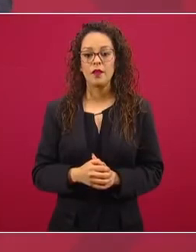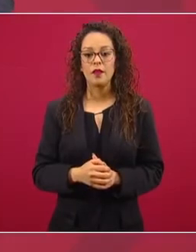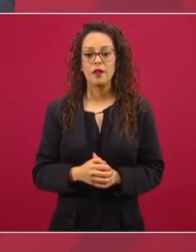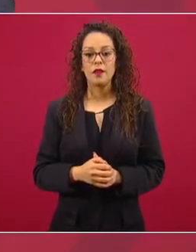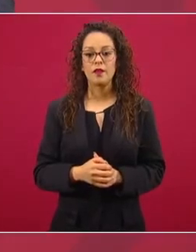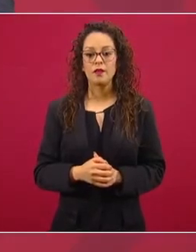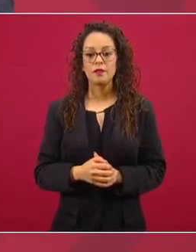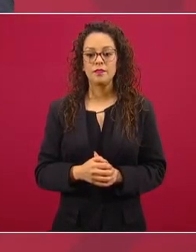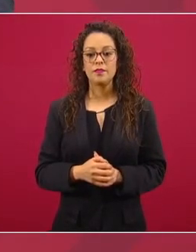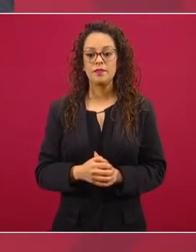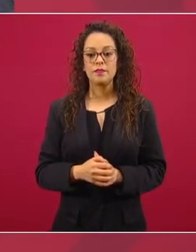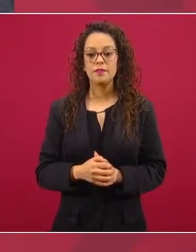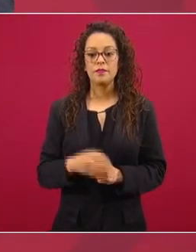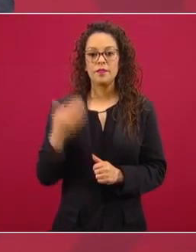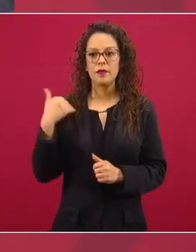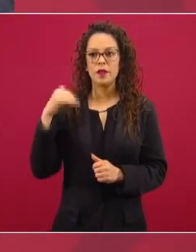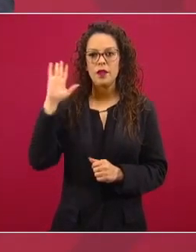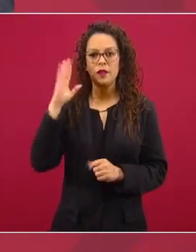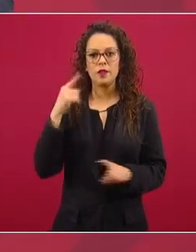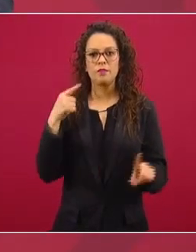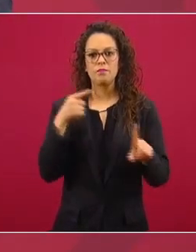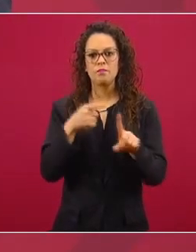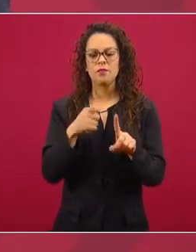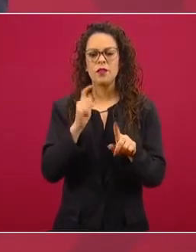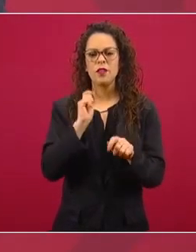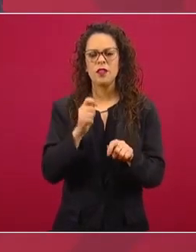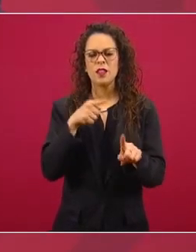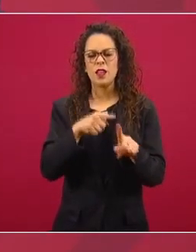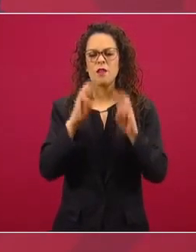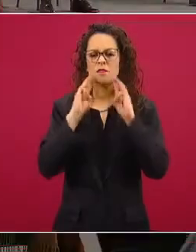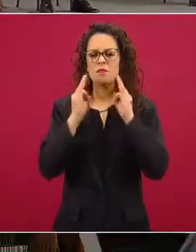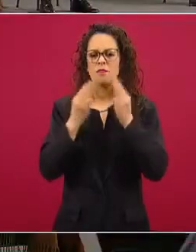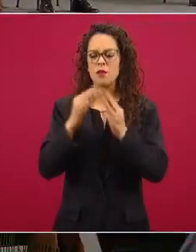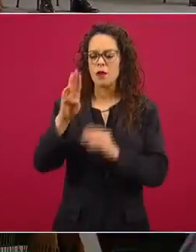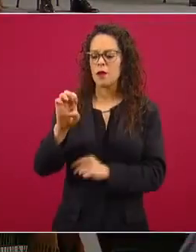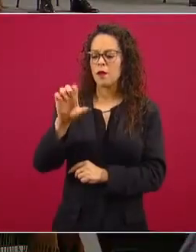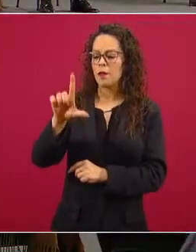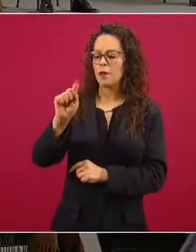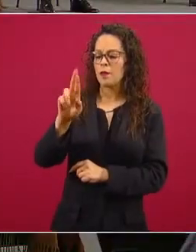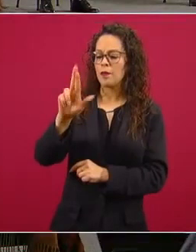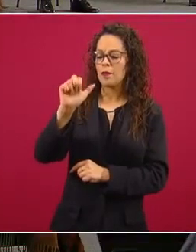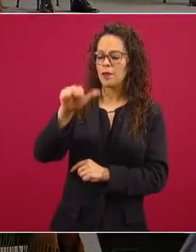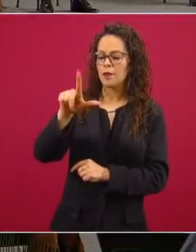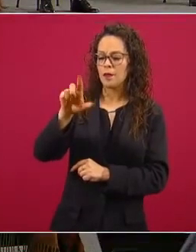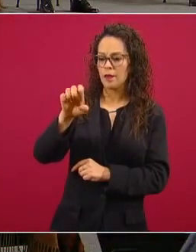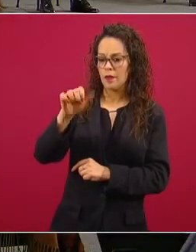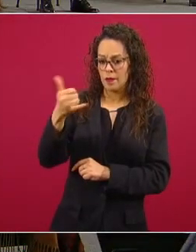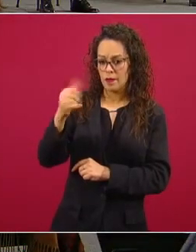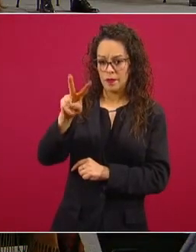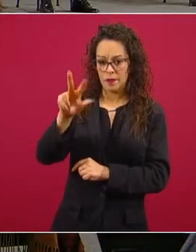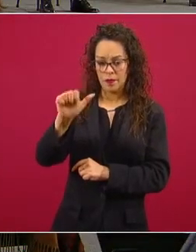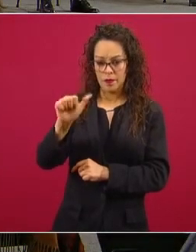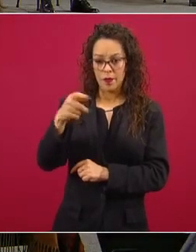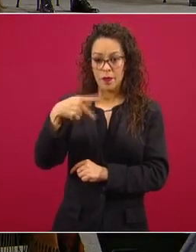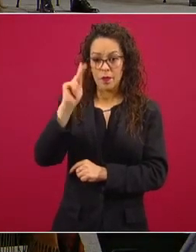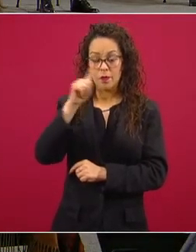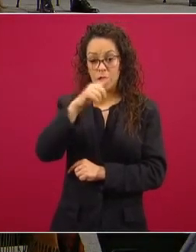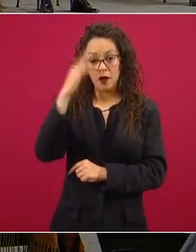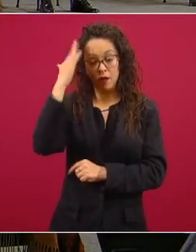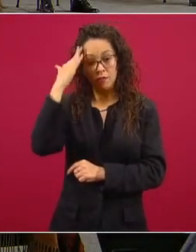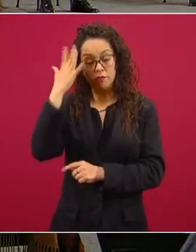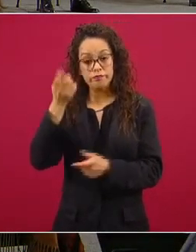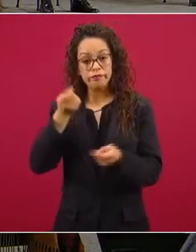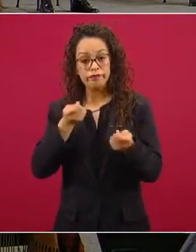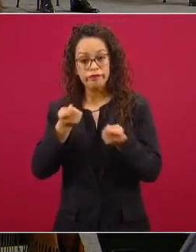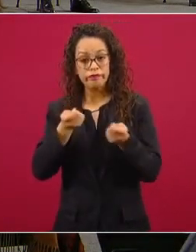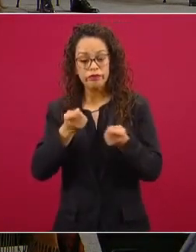antes era de los Beltrán Leyva, pero que estaba ya comandado, dirigido